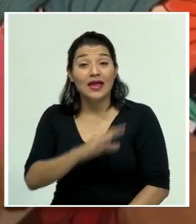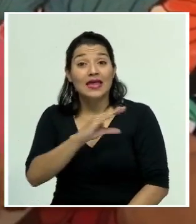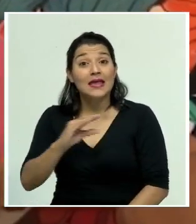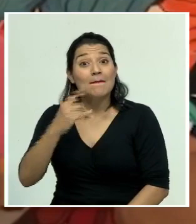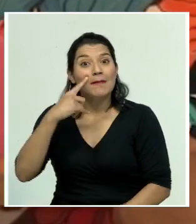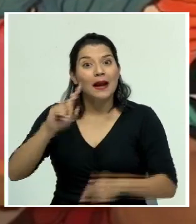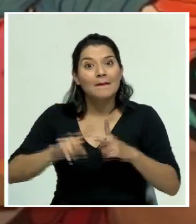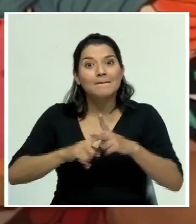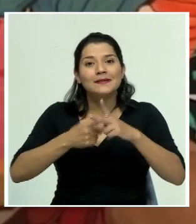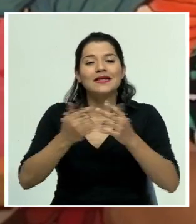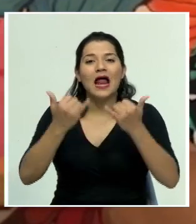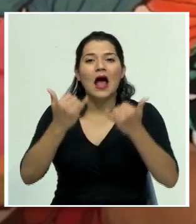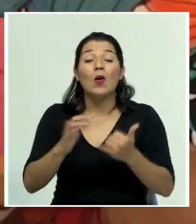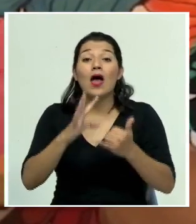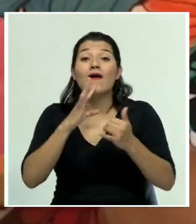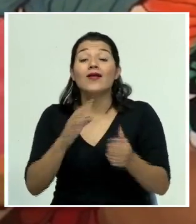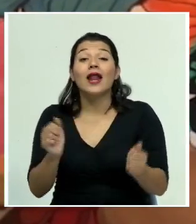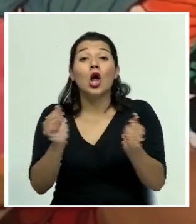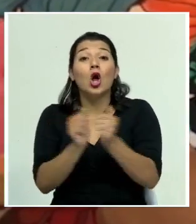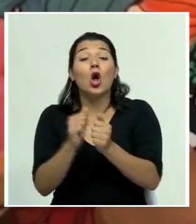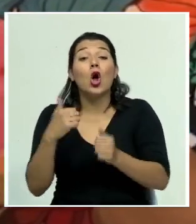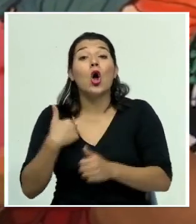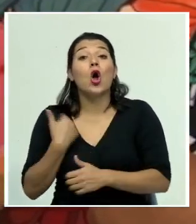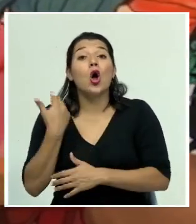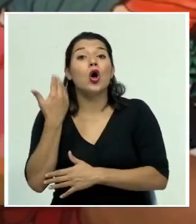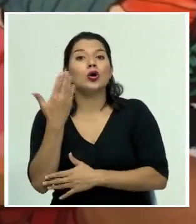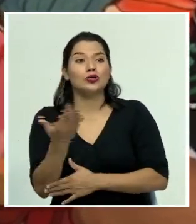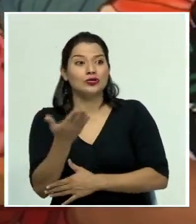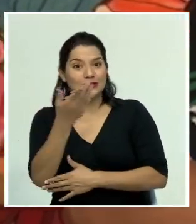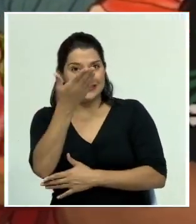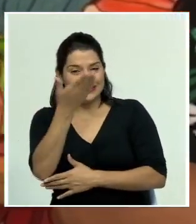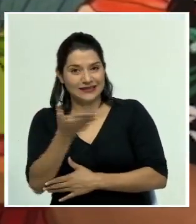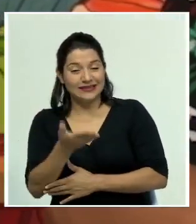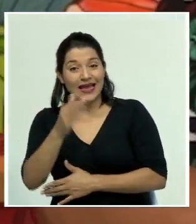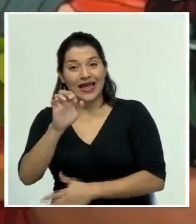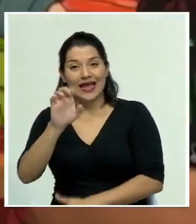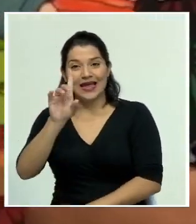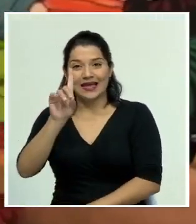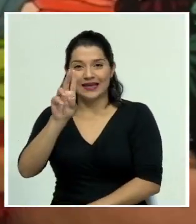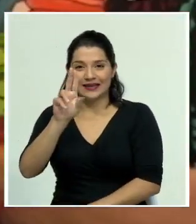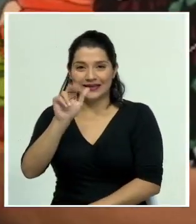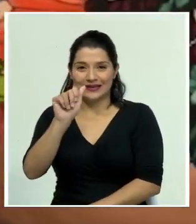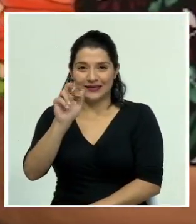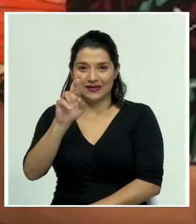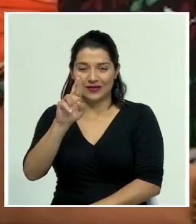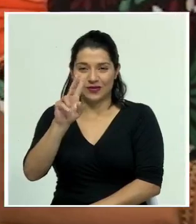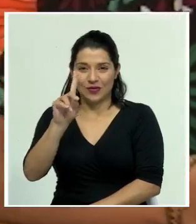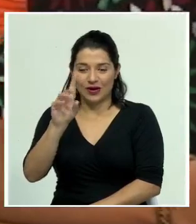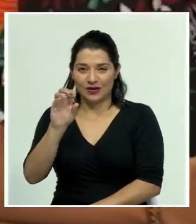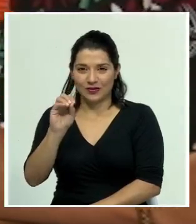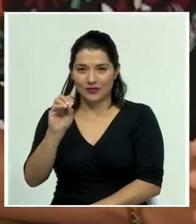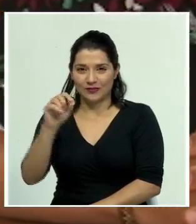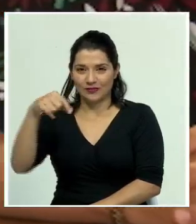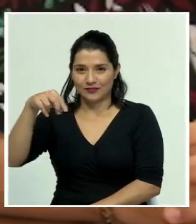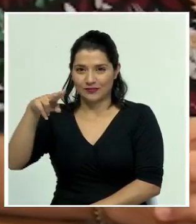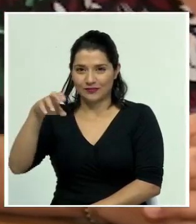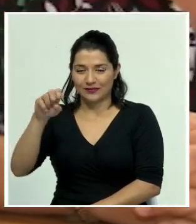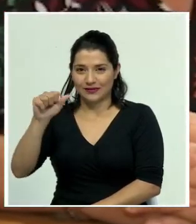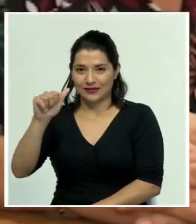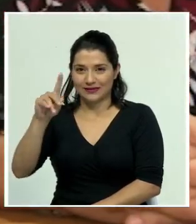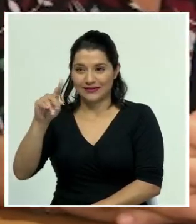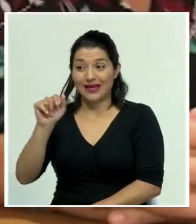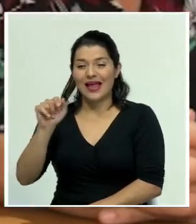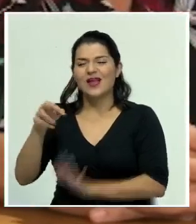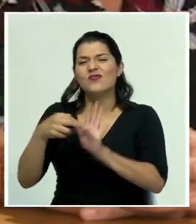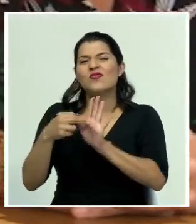voy a conversar con el señor Eduardo Quesada, quien es el CEO de toda esta